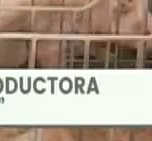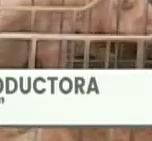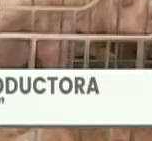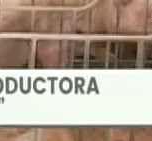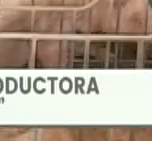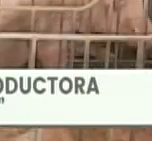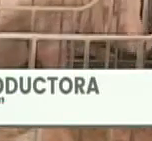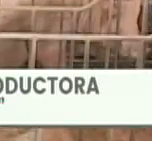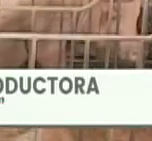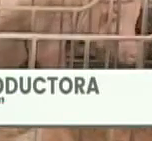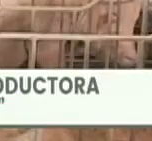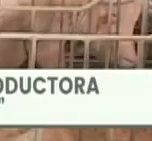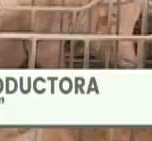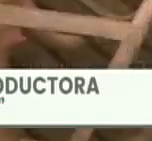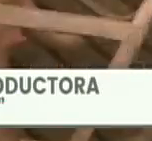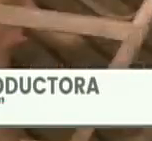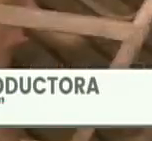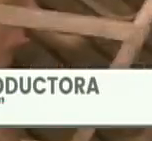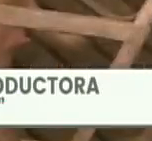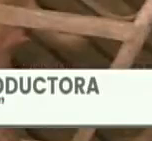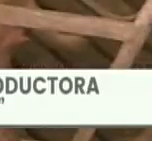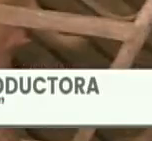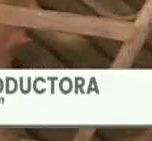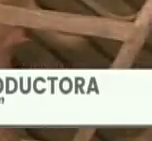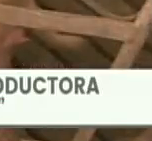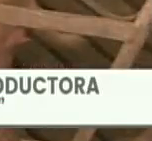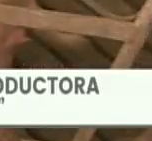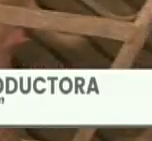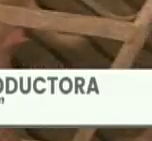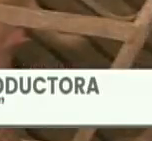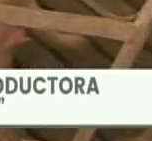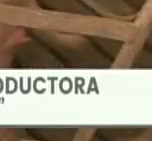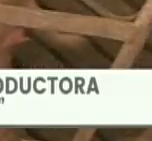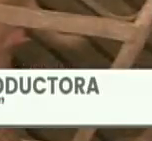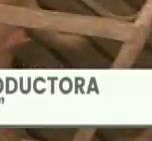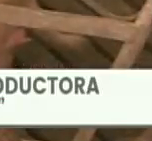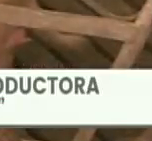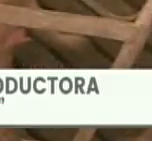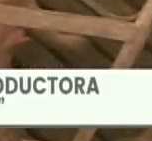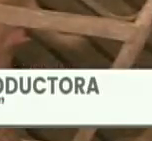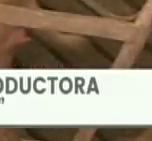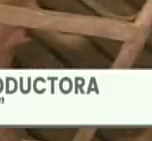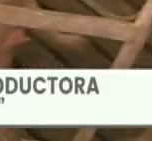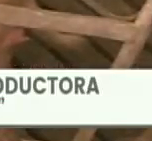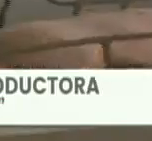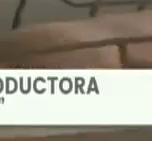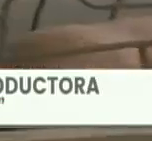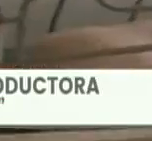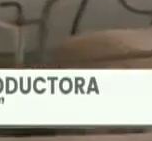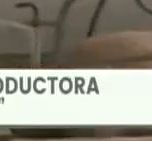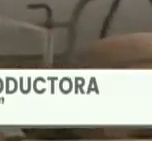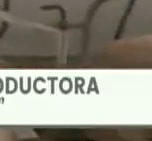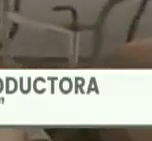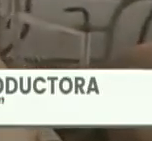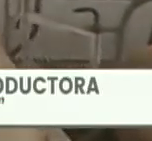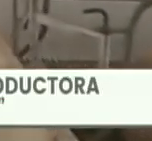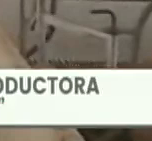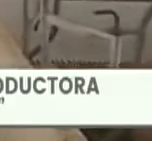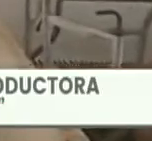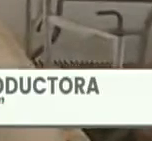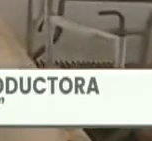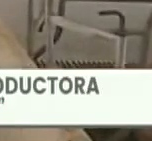Es una unidad de producción de ciclo completo e integral. ¿Qué quiere decir esto? Que en